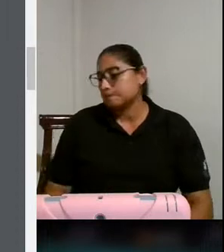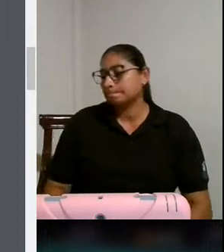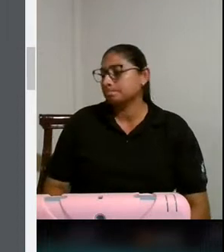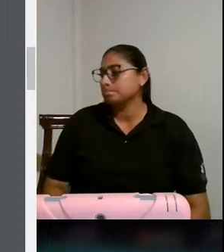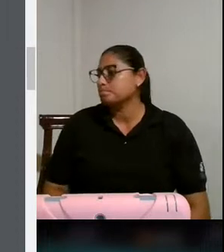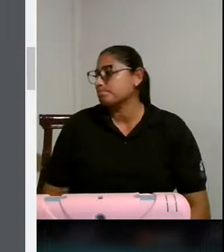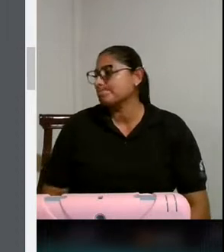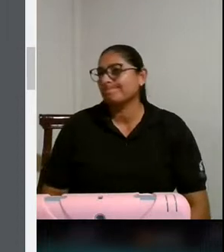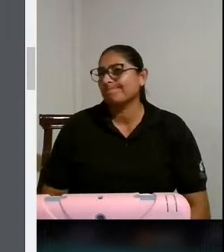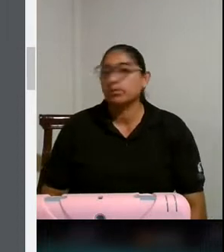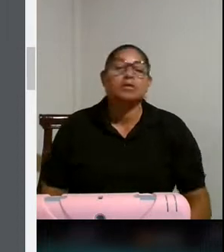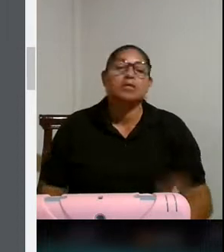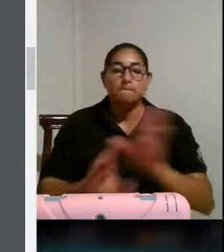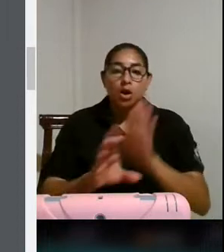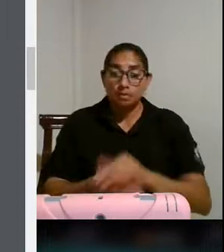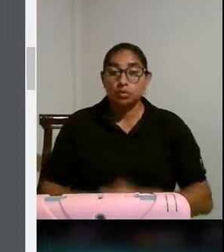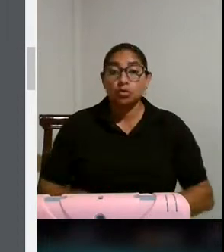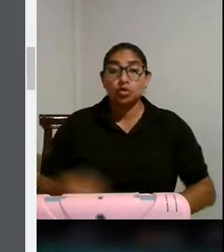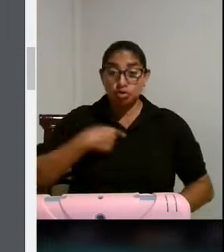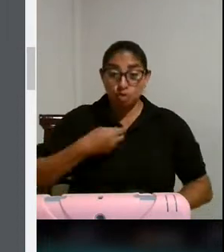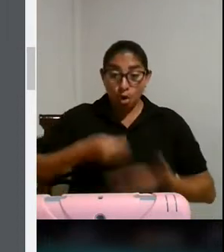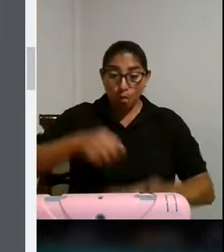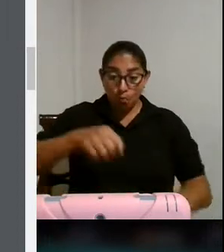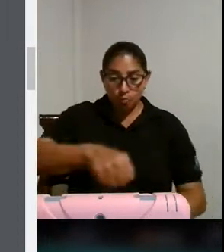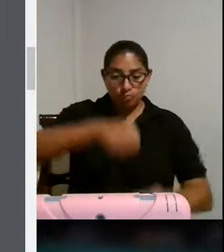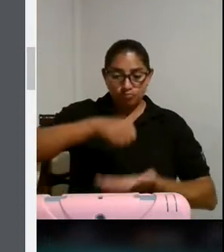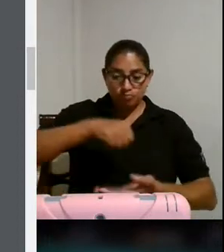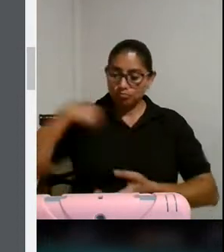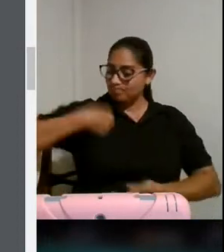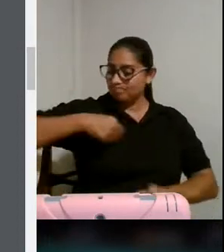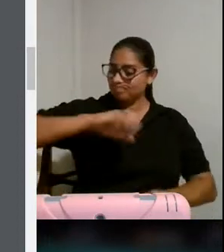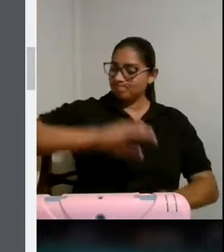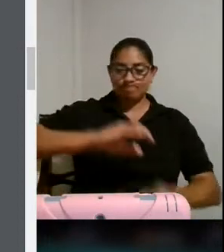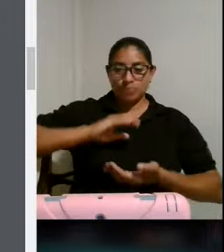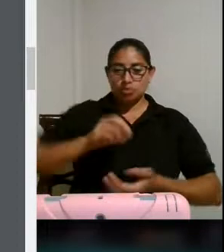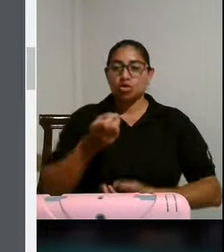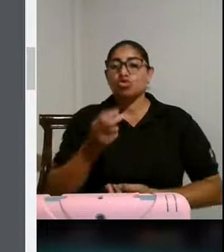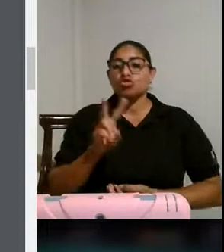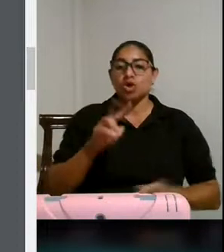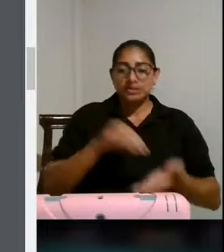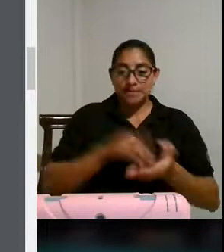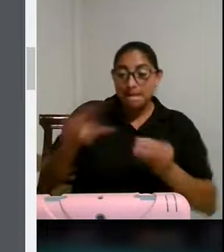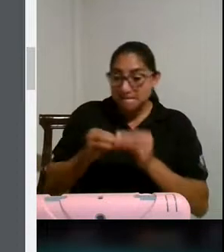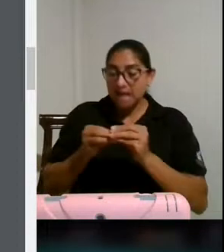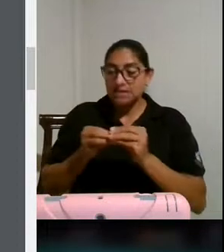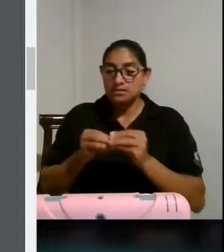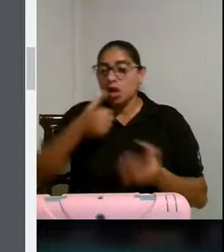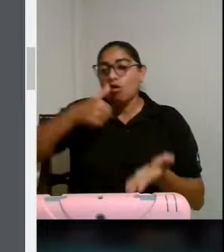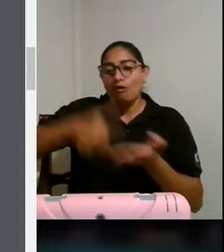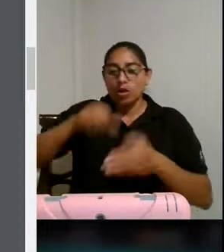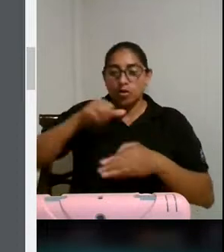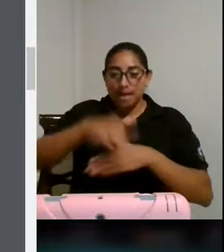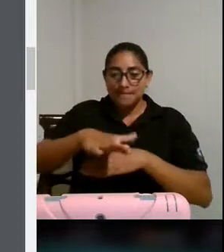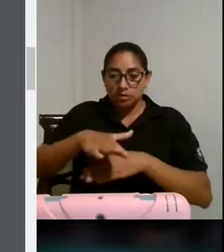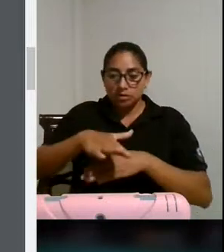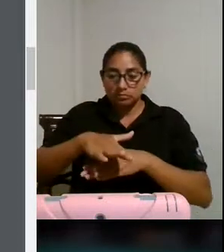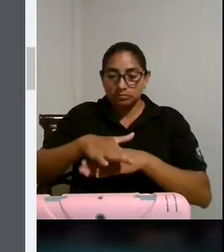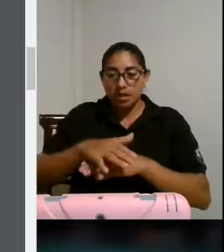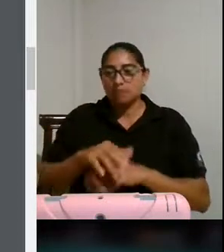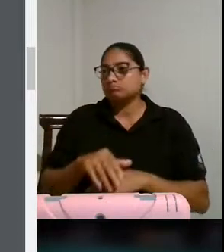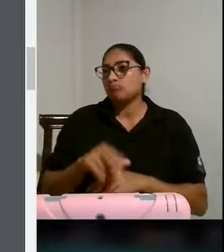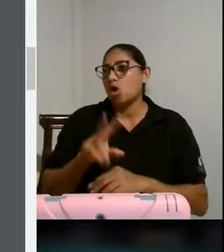Haciendo la resta, tenemos 2x a la 2 menos x y este menos